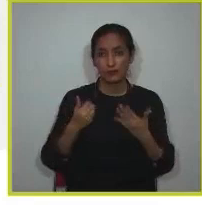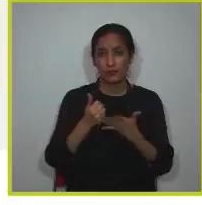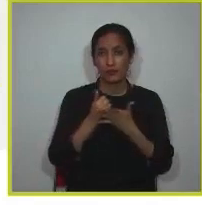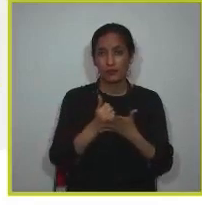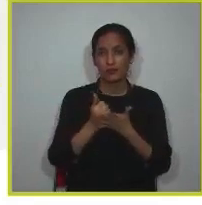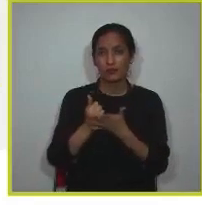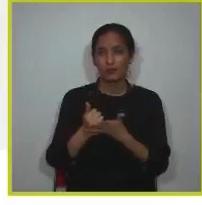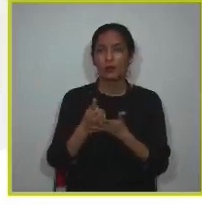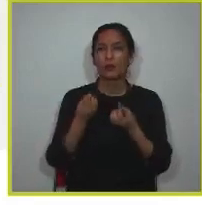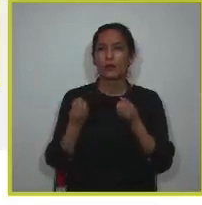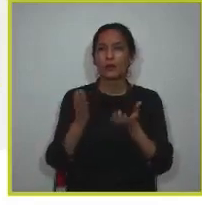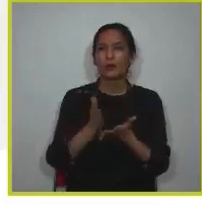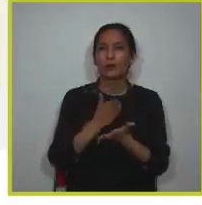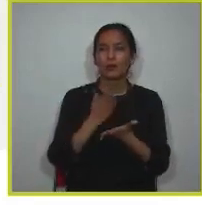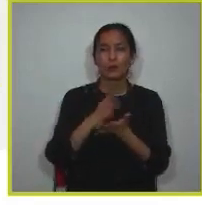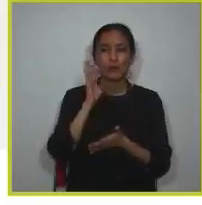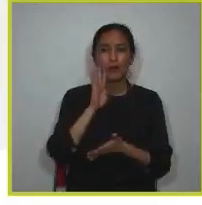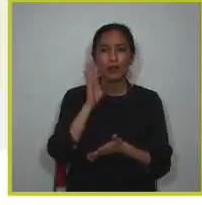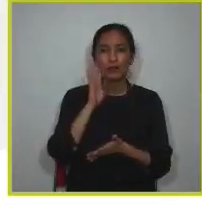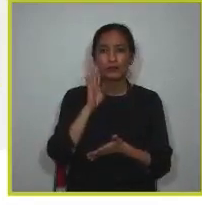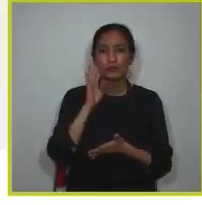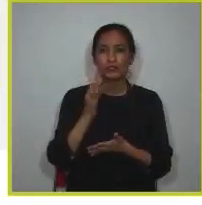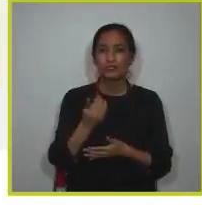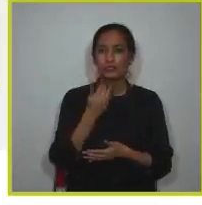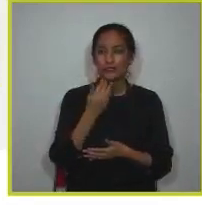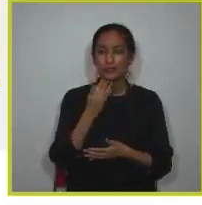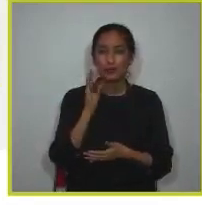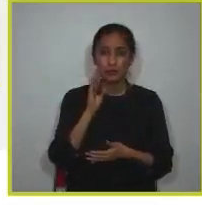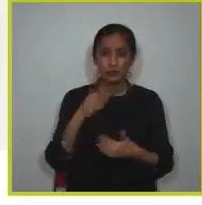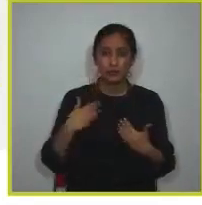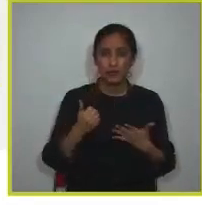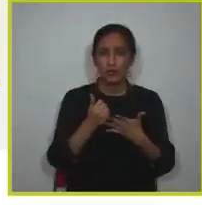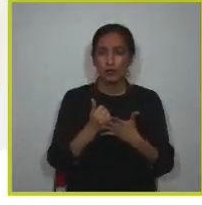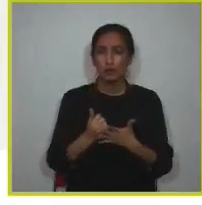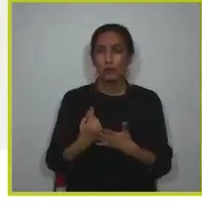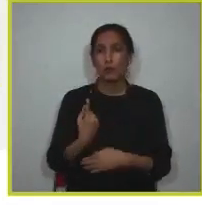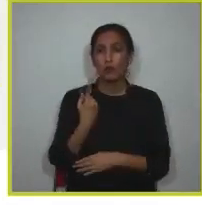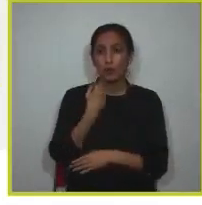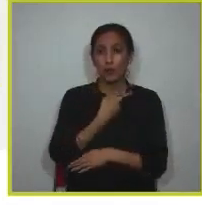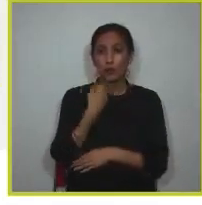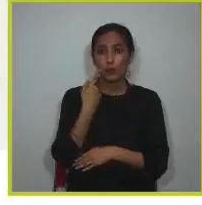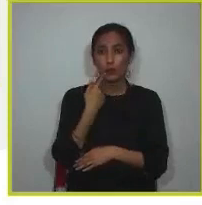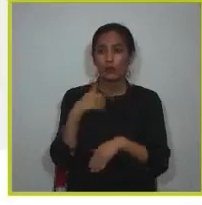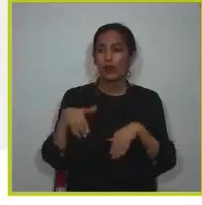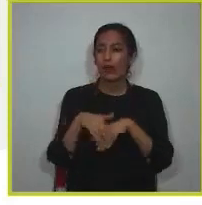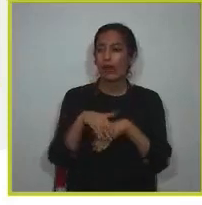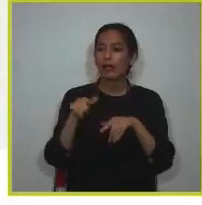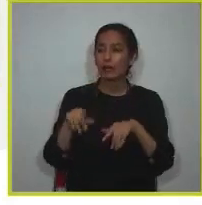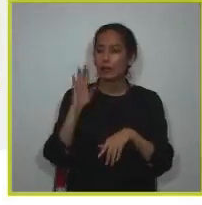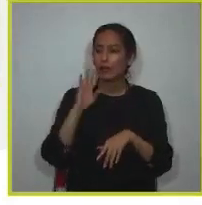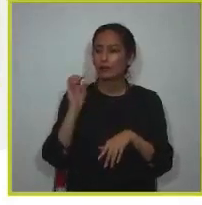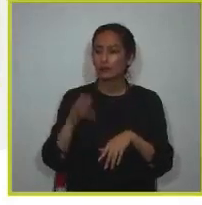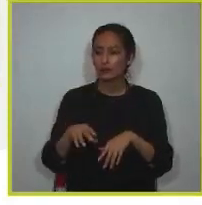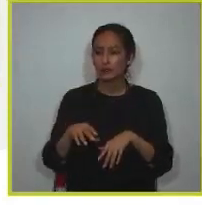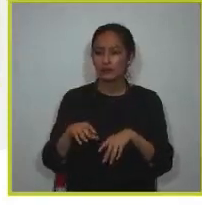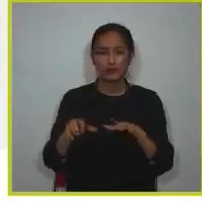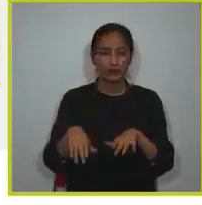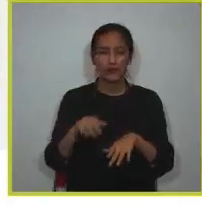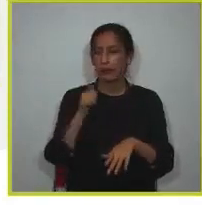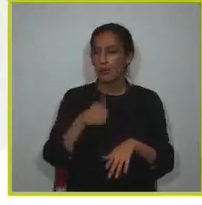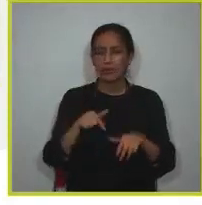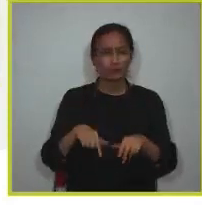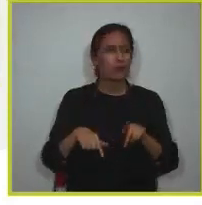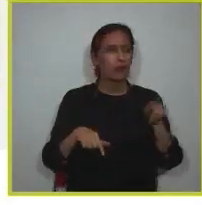Porque el problema de los residuos sólidos es un problema Dinámico un día hay residuos en una calle y otro día puede estar en otro lugar